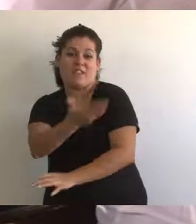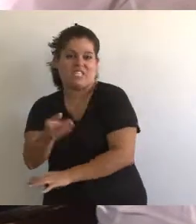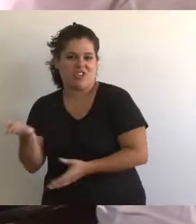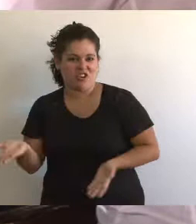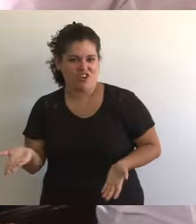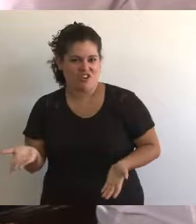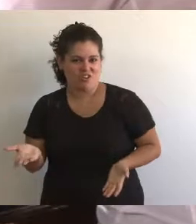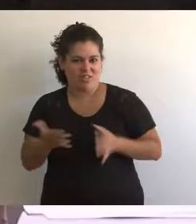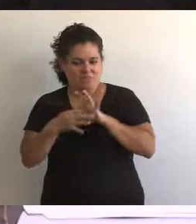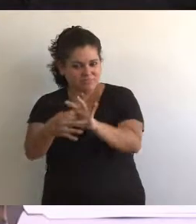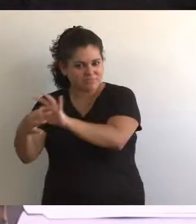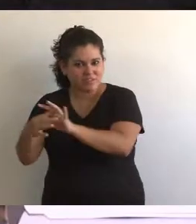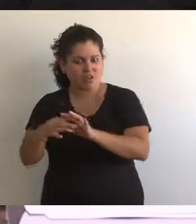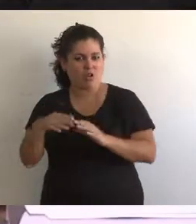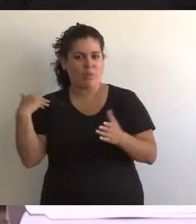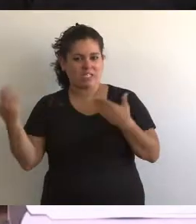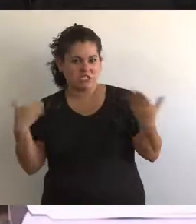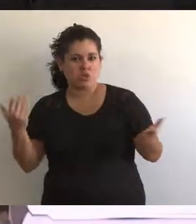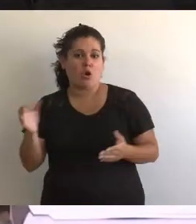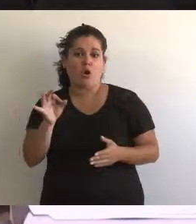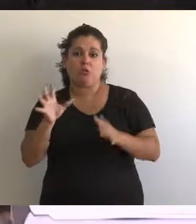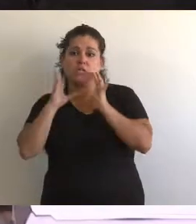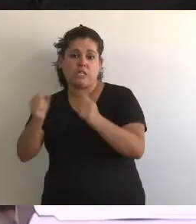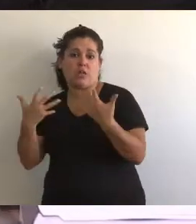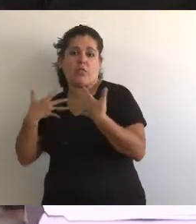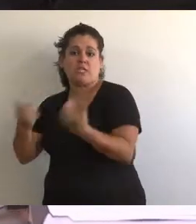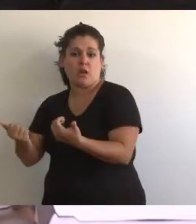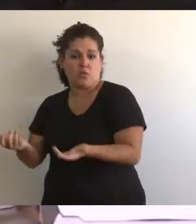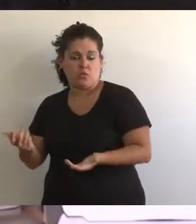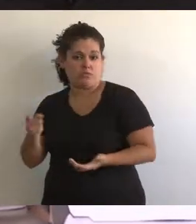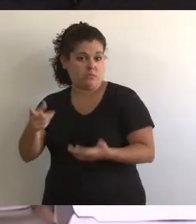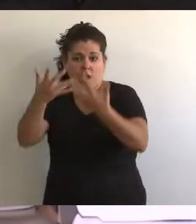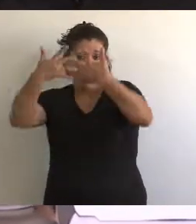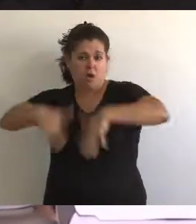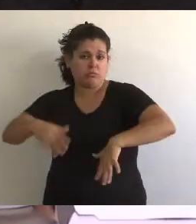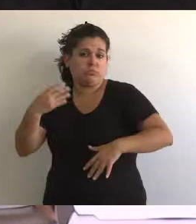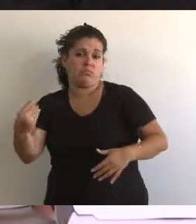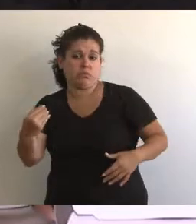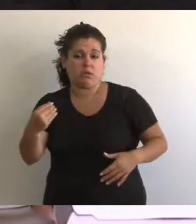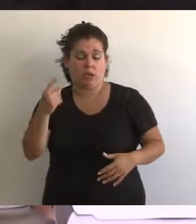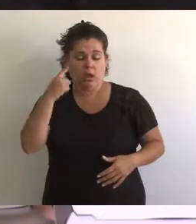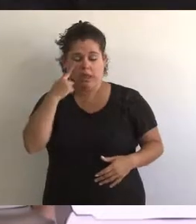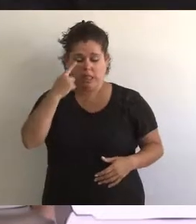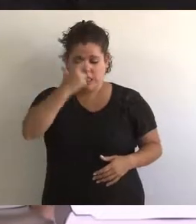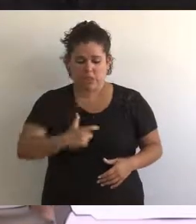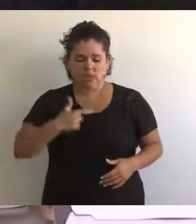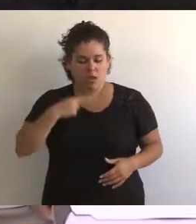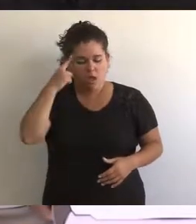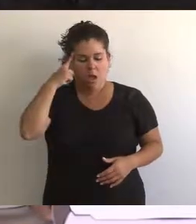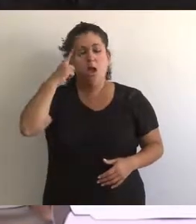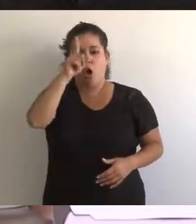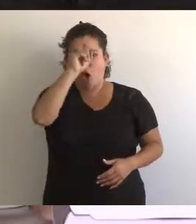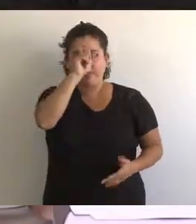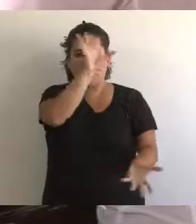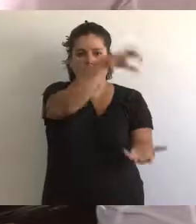vecino, la Secretaría de Salud, y entonces inmediatamente ustedes, el que es intendente, empieza a pensar en un